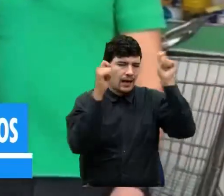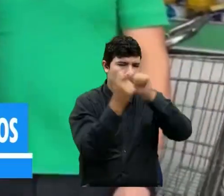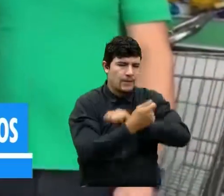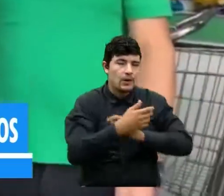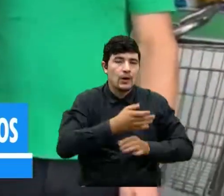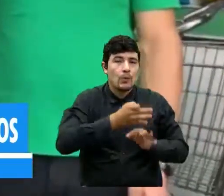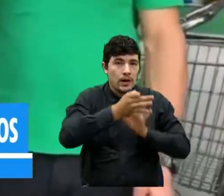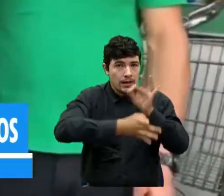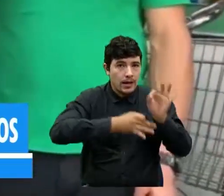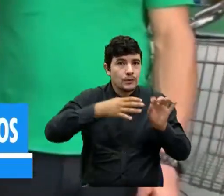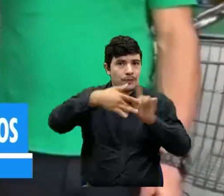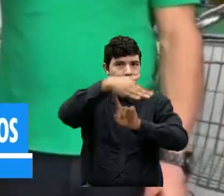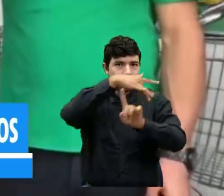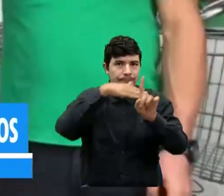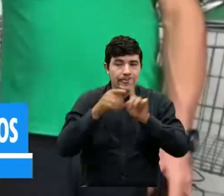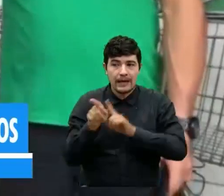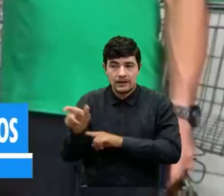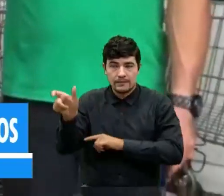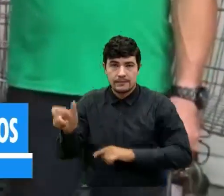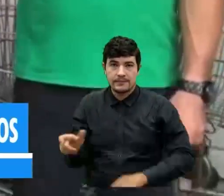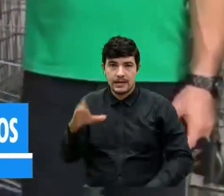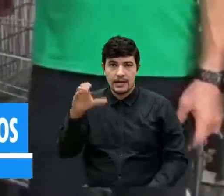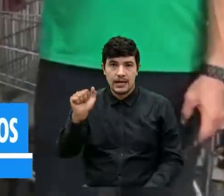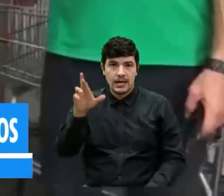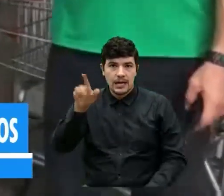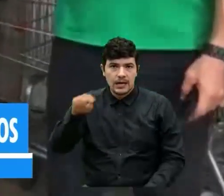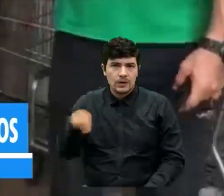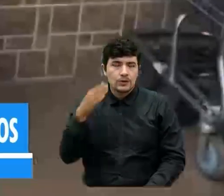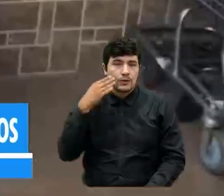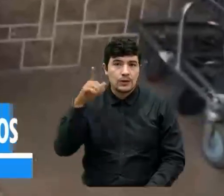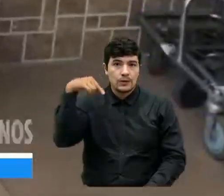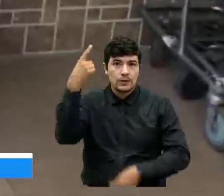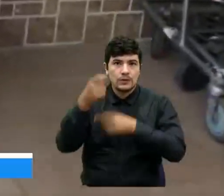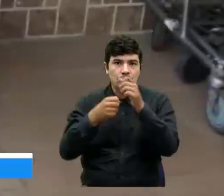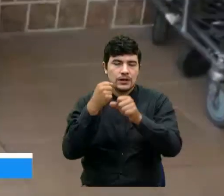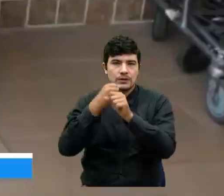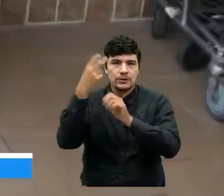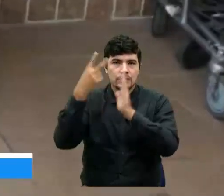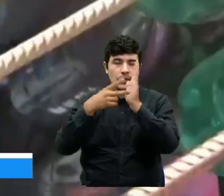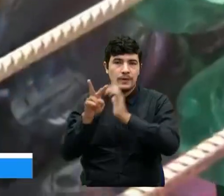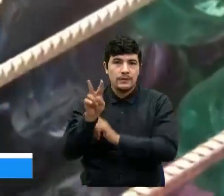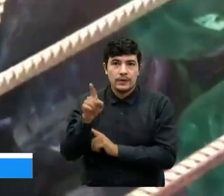el medio ambiente. Carlos está preparando para inicios del 2021 la campaña Botellas por